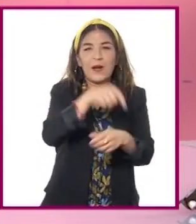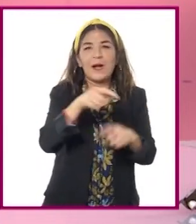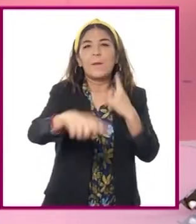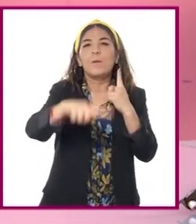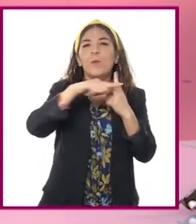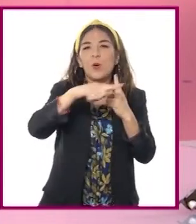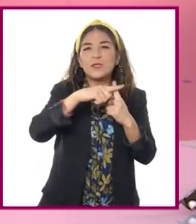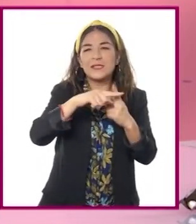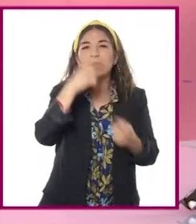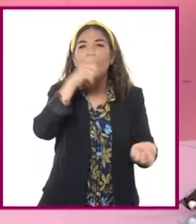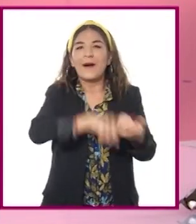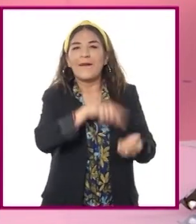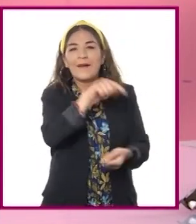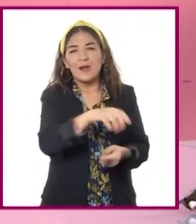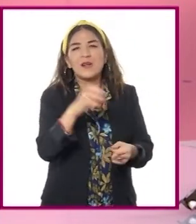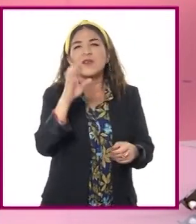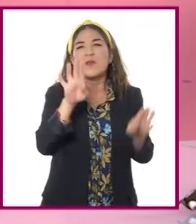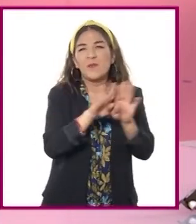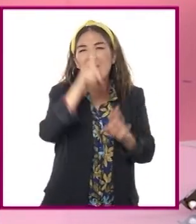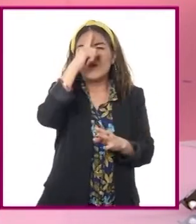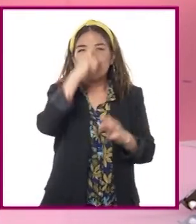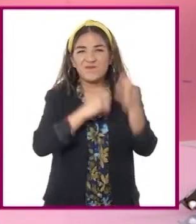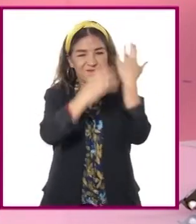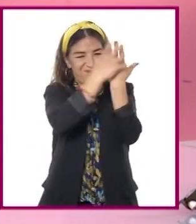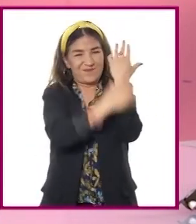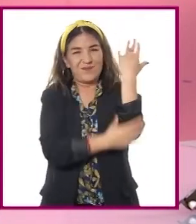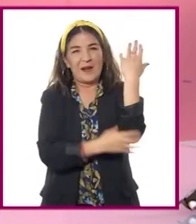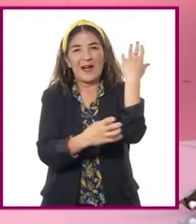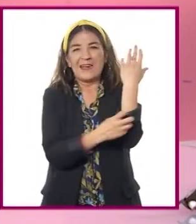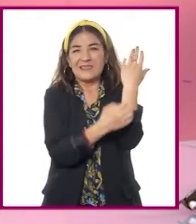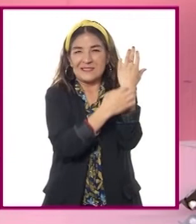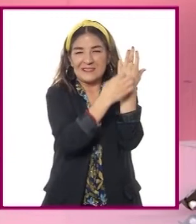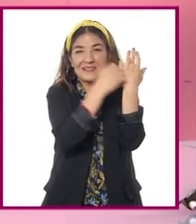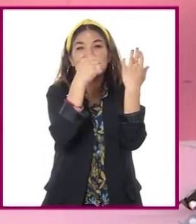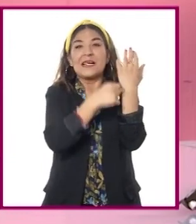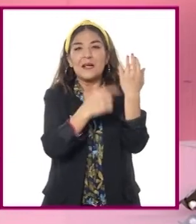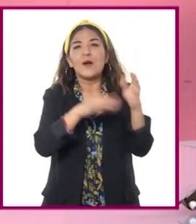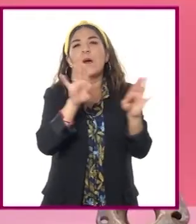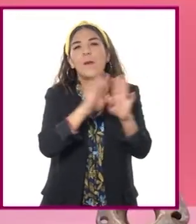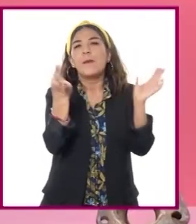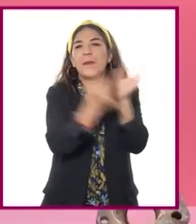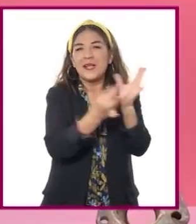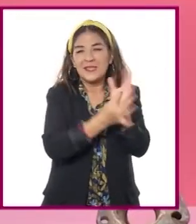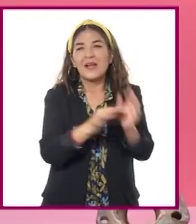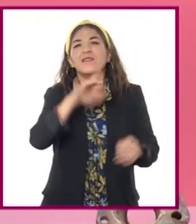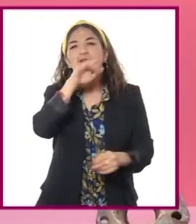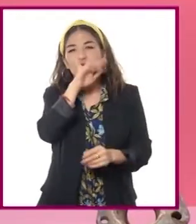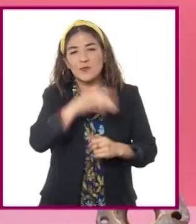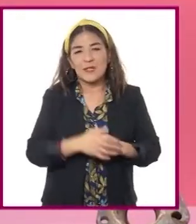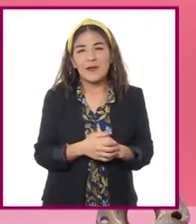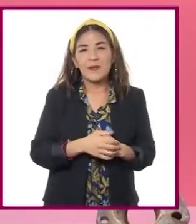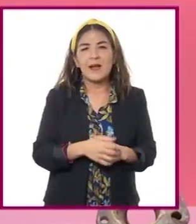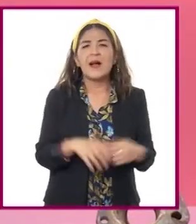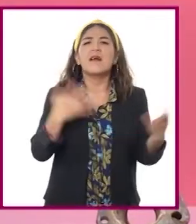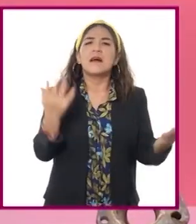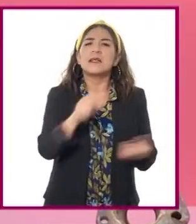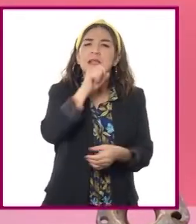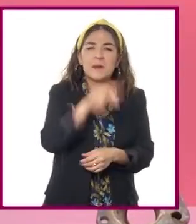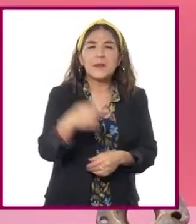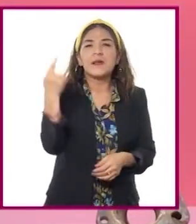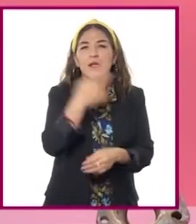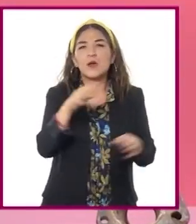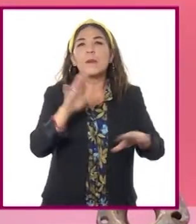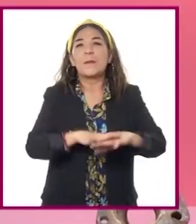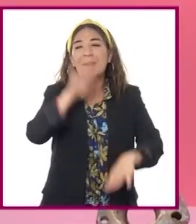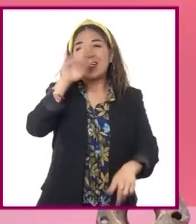positivas que se producen en la oxidación y los electrones que se transfieren en la reducción. Y no se requieren